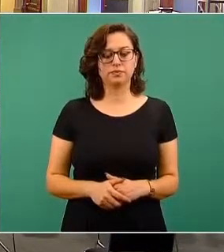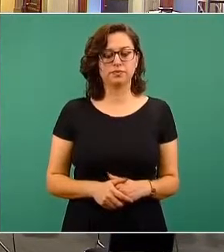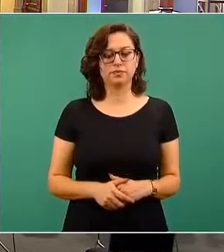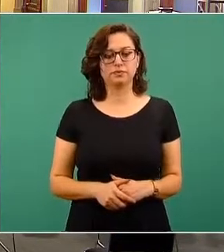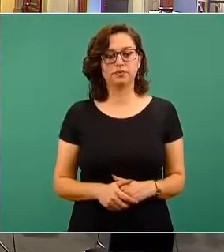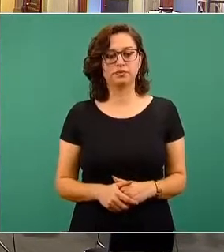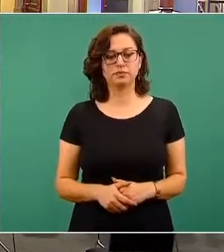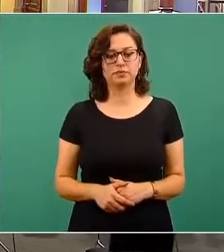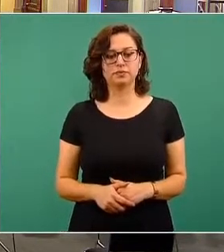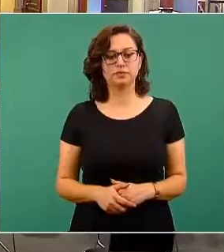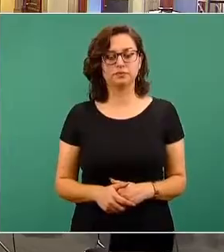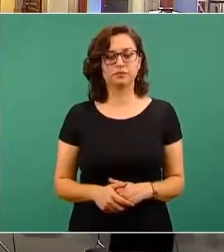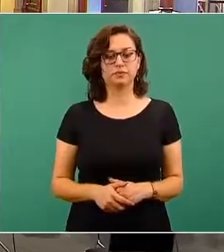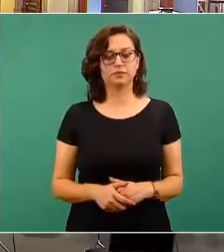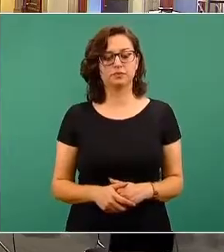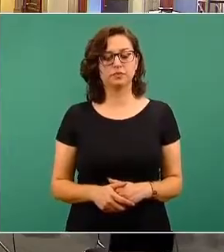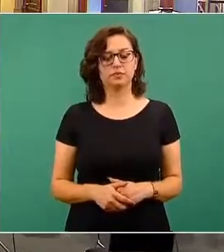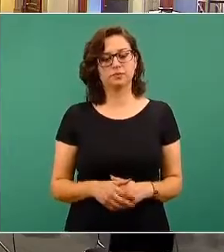siguiente.